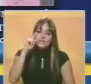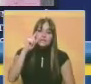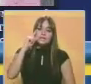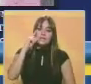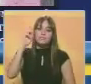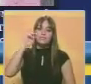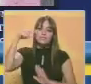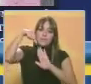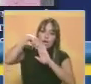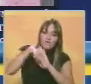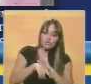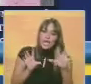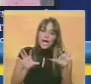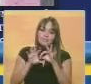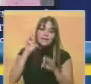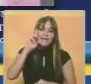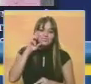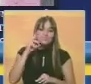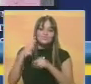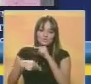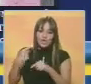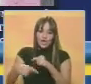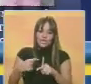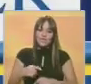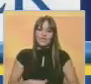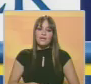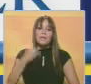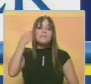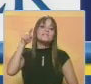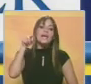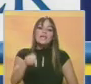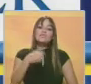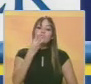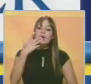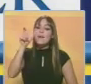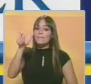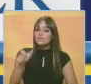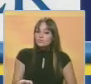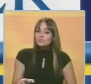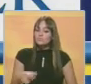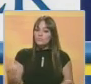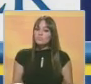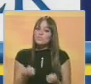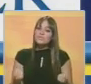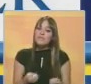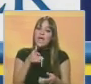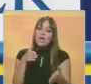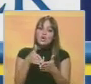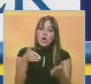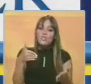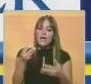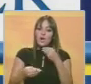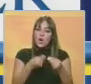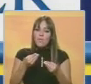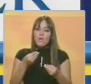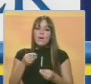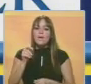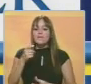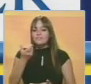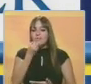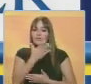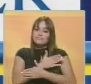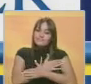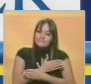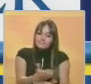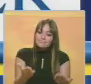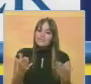una profunda conexión con lo cotidiano. En general, se califica El Buen Venezolano como una campaña contra la vocación paternalista de